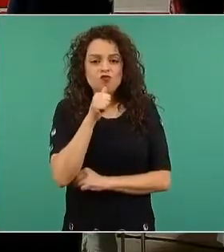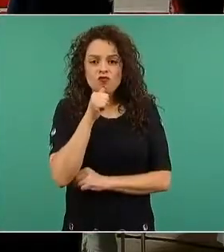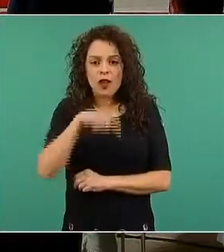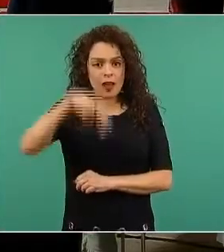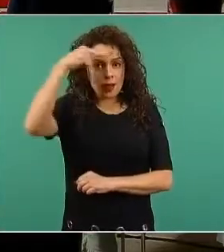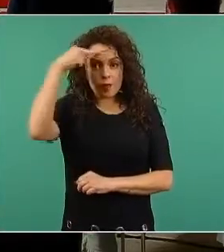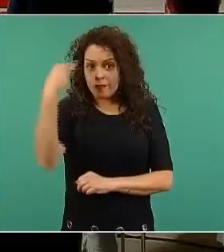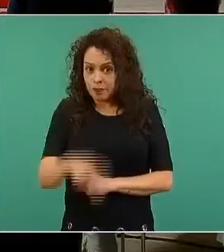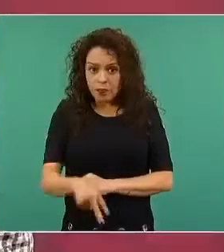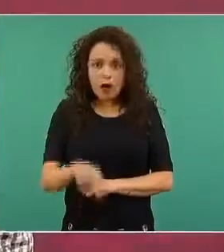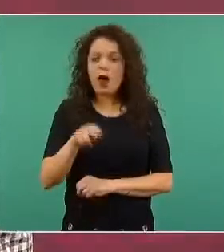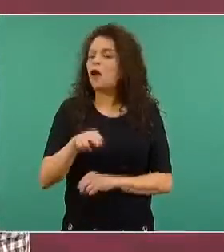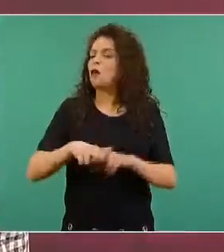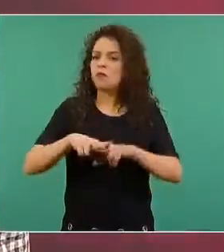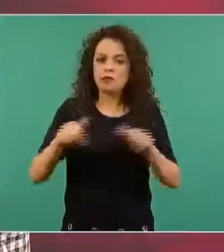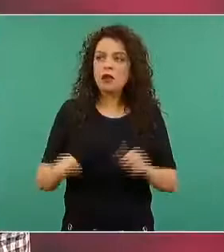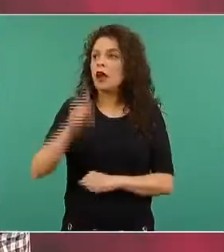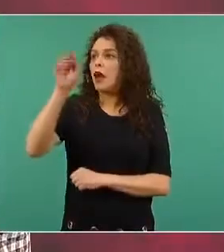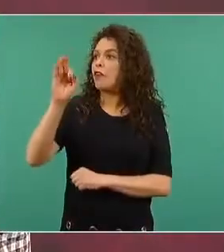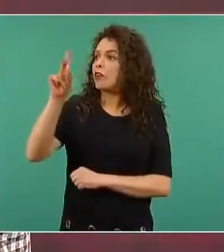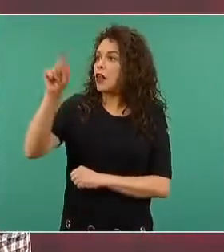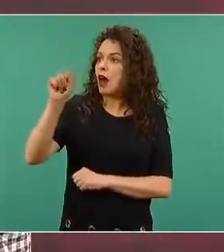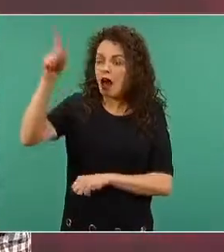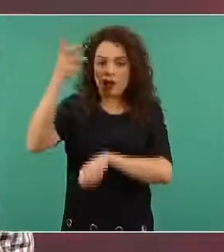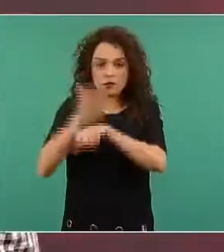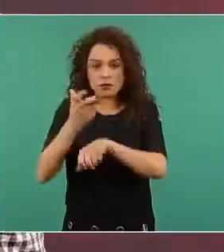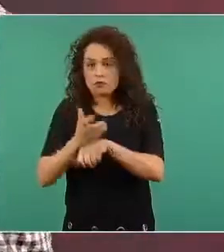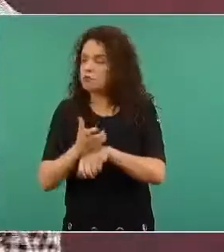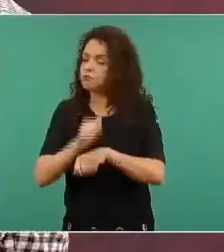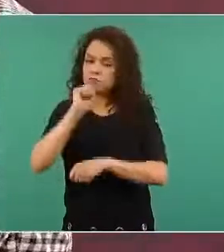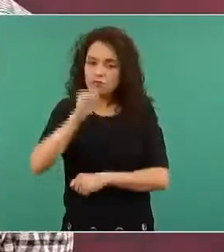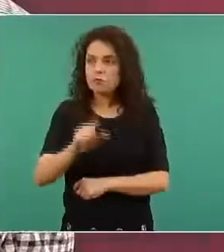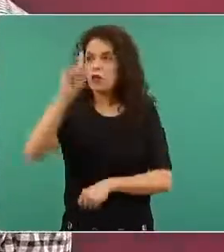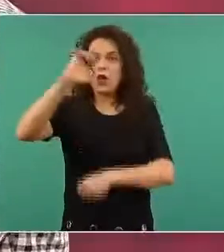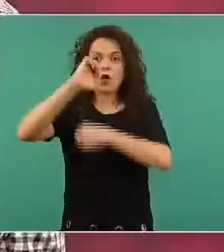en la FDA de Estados Unidos, ni en la Agencia Europea de Medicamentos.